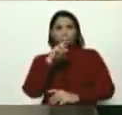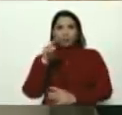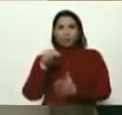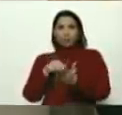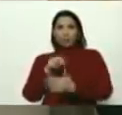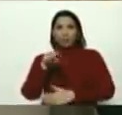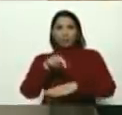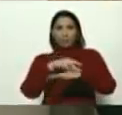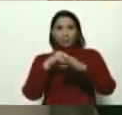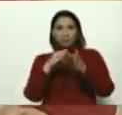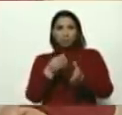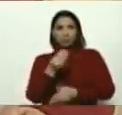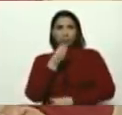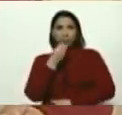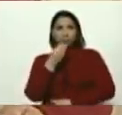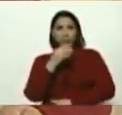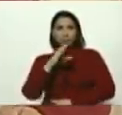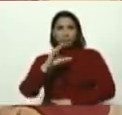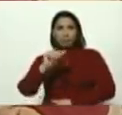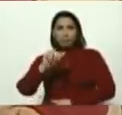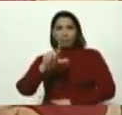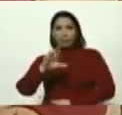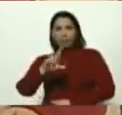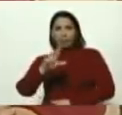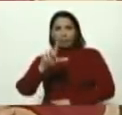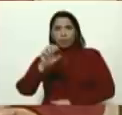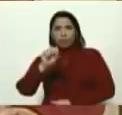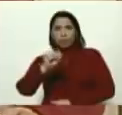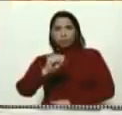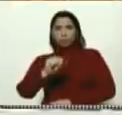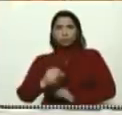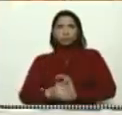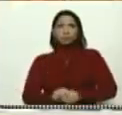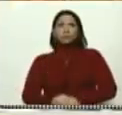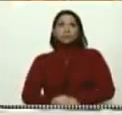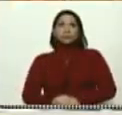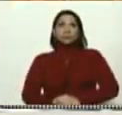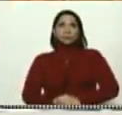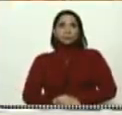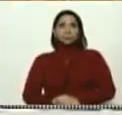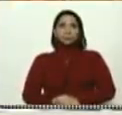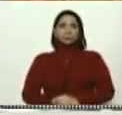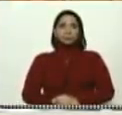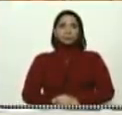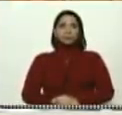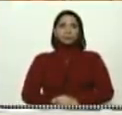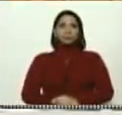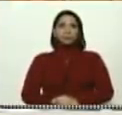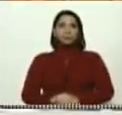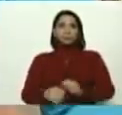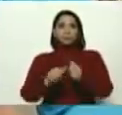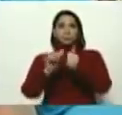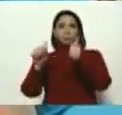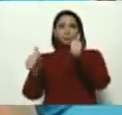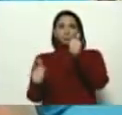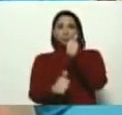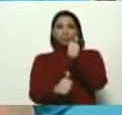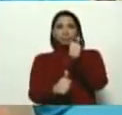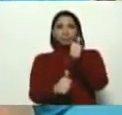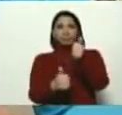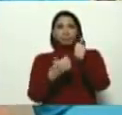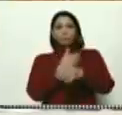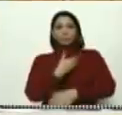el ministro de Alimentación, está aquí el general Leal Tellería, el vicepresidente